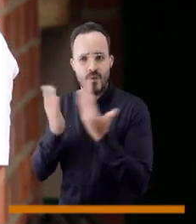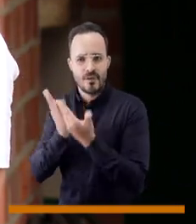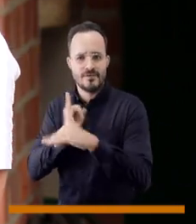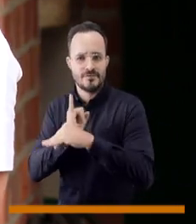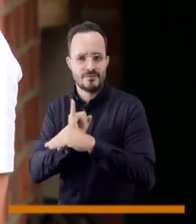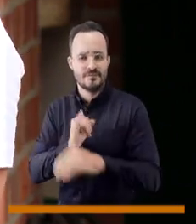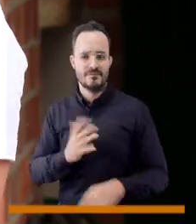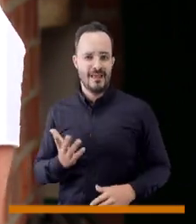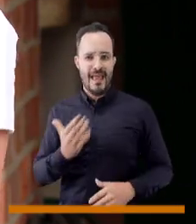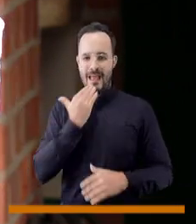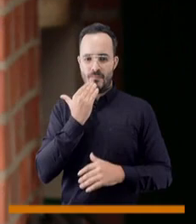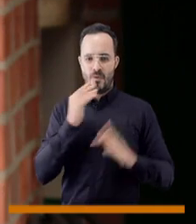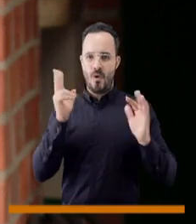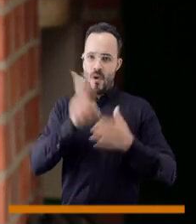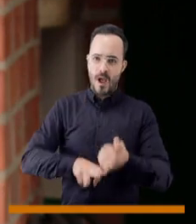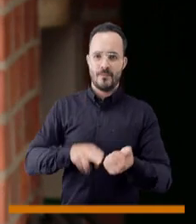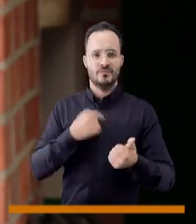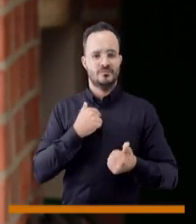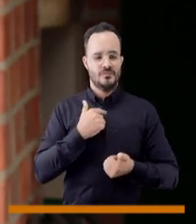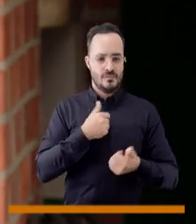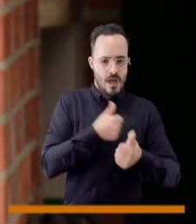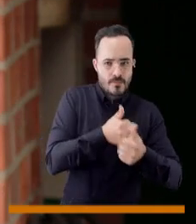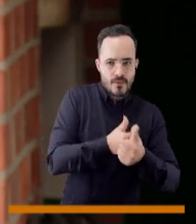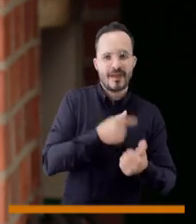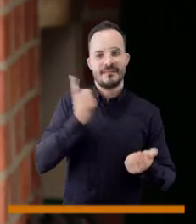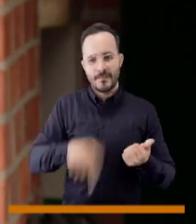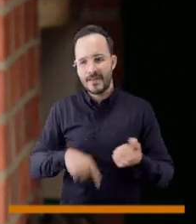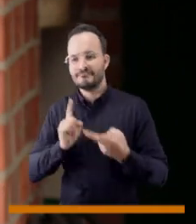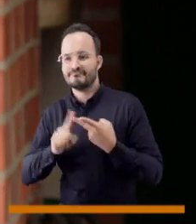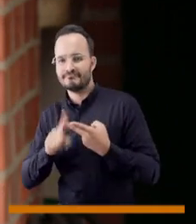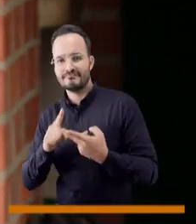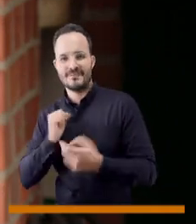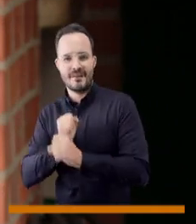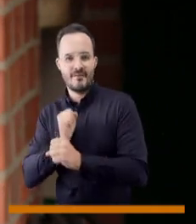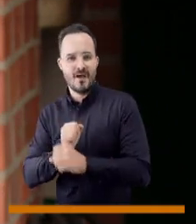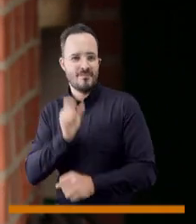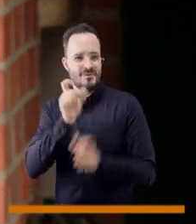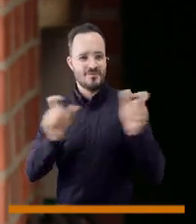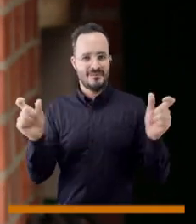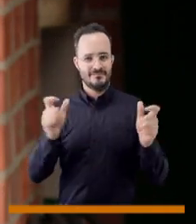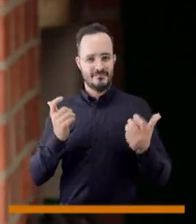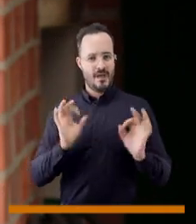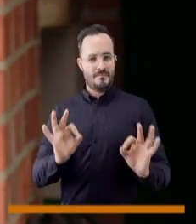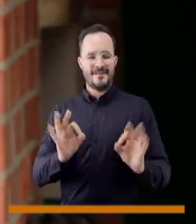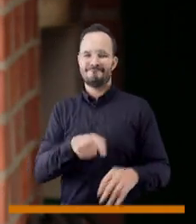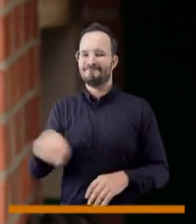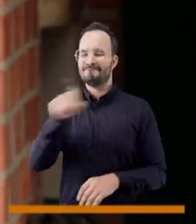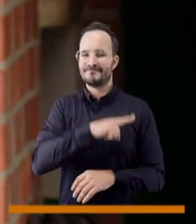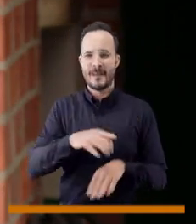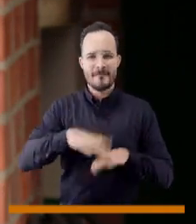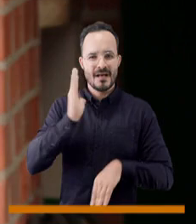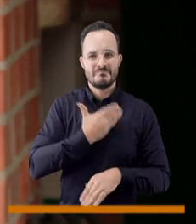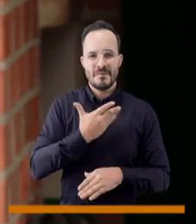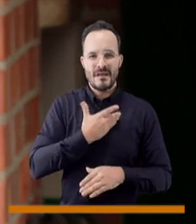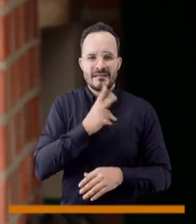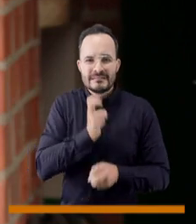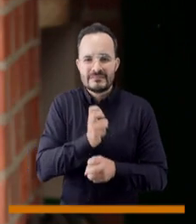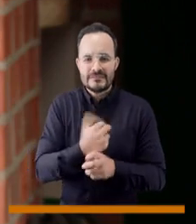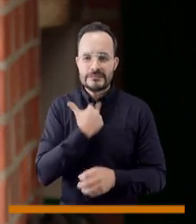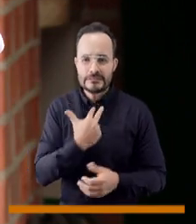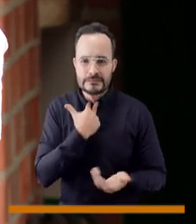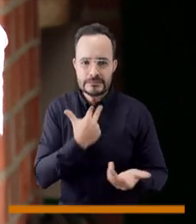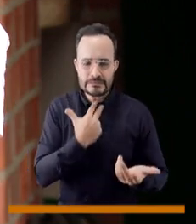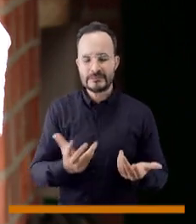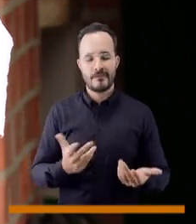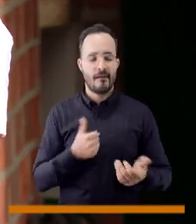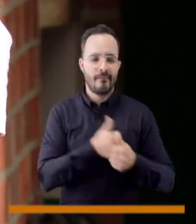familias o las mamás puedan acceder a un empleo. Y es por eso que son sumidas a cuidar. Y por el contrario, ellas como mamás